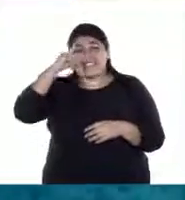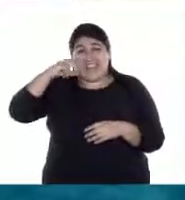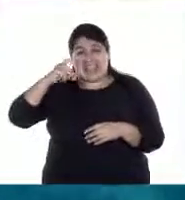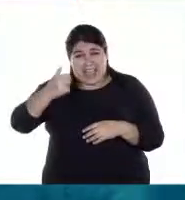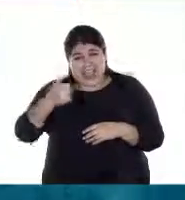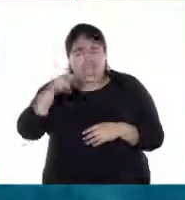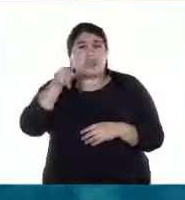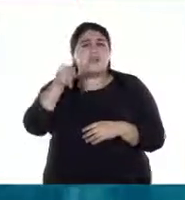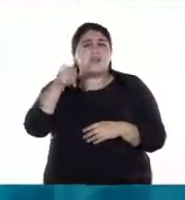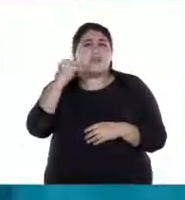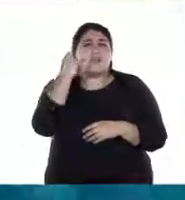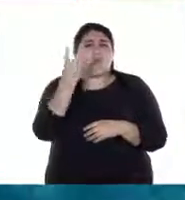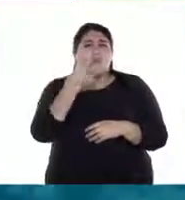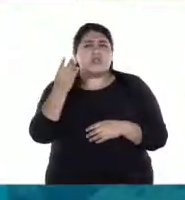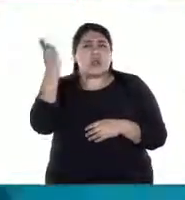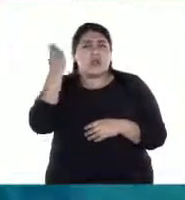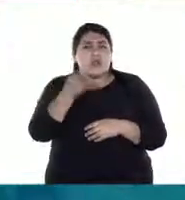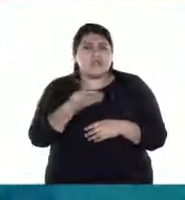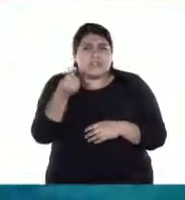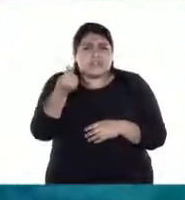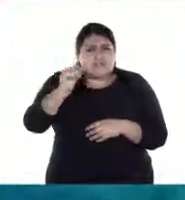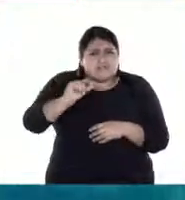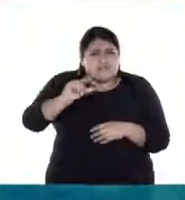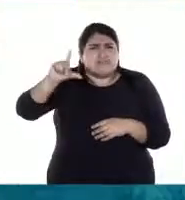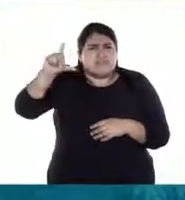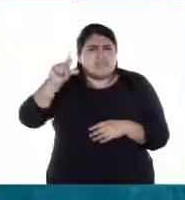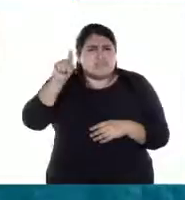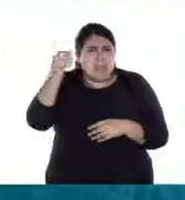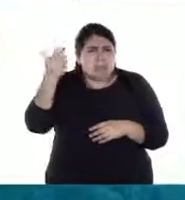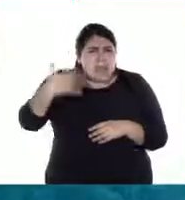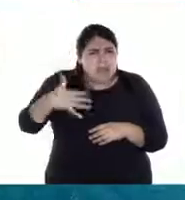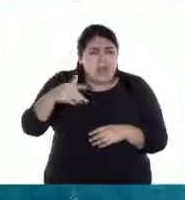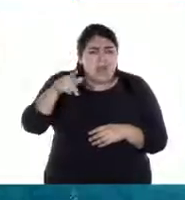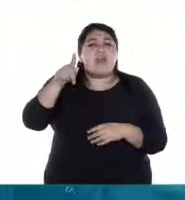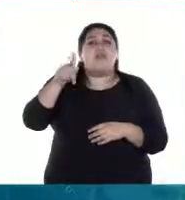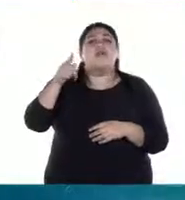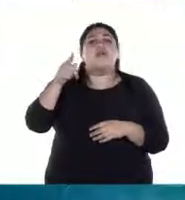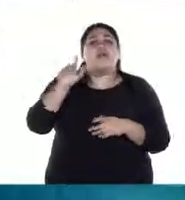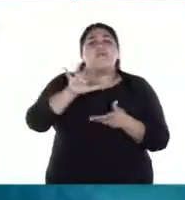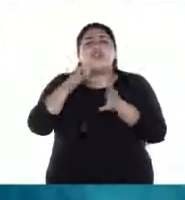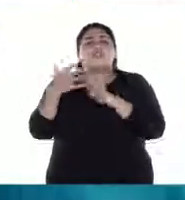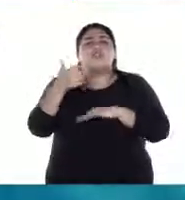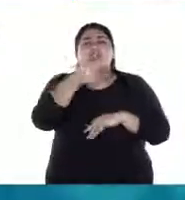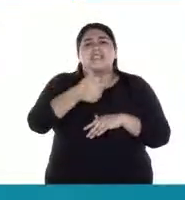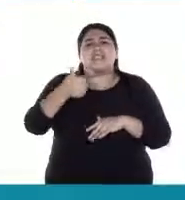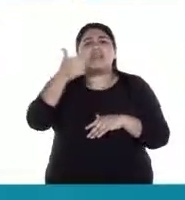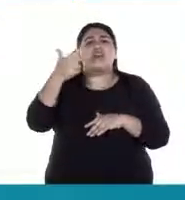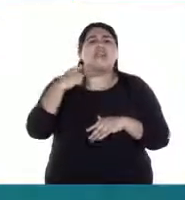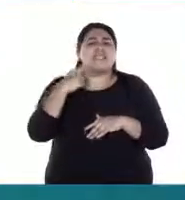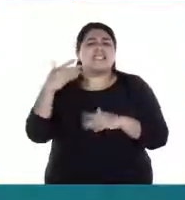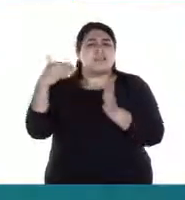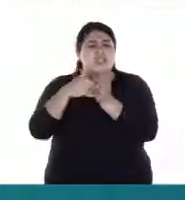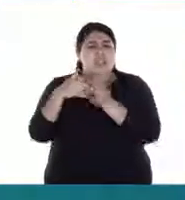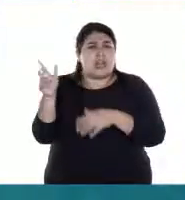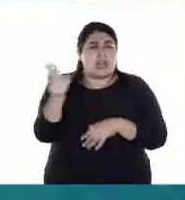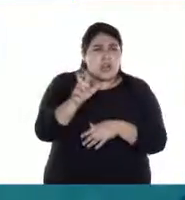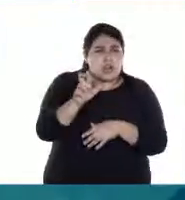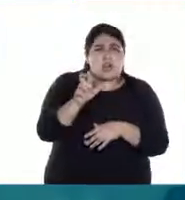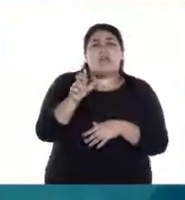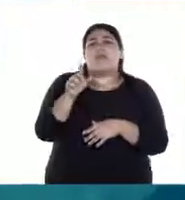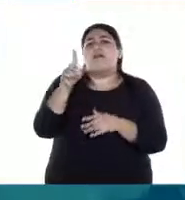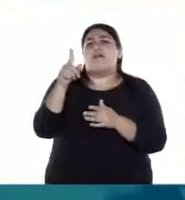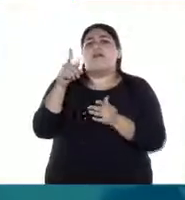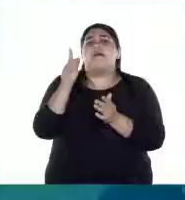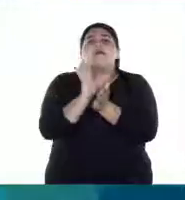un 44% su valor en la bolsa de Nueva York, alcanzando los 613 millones de dólares, según el Financial